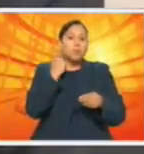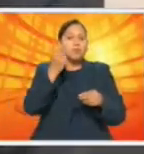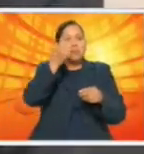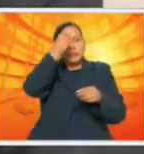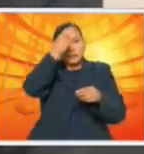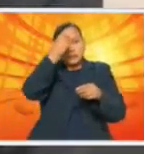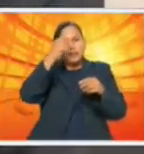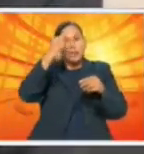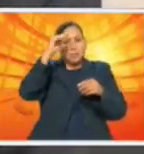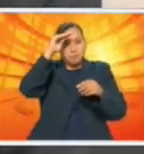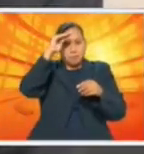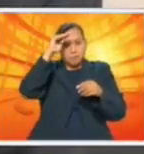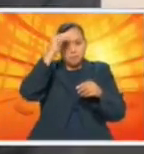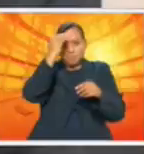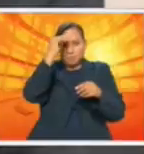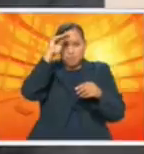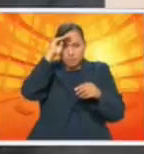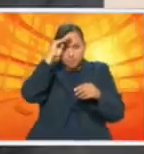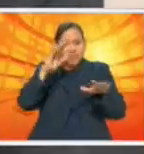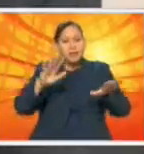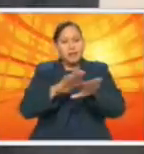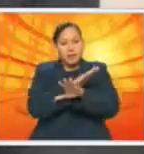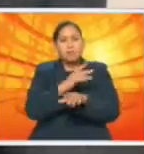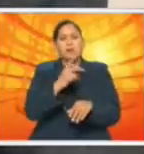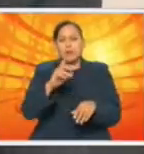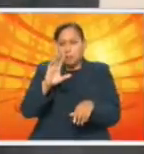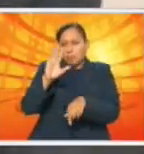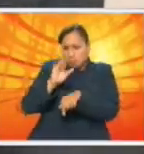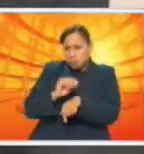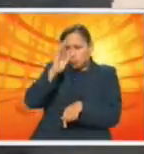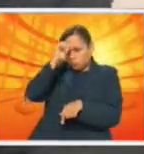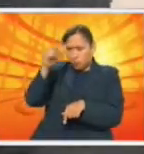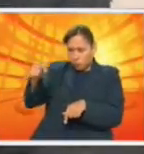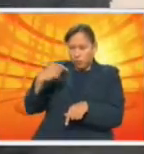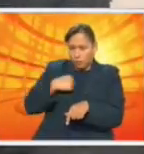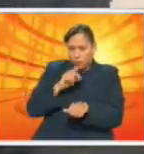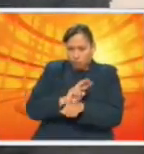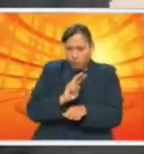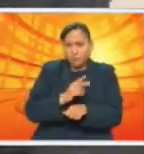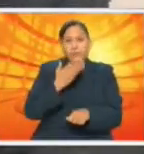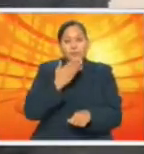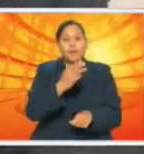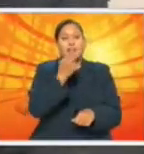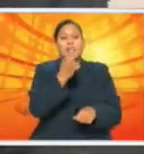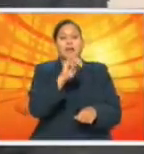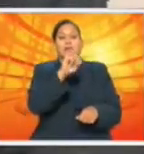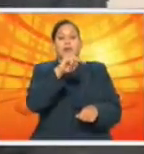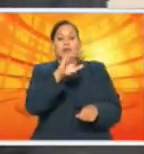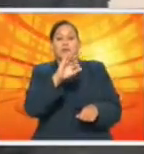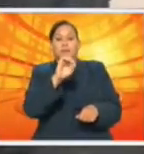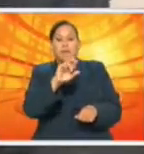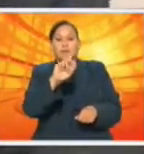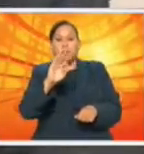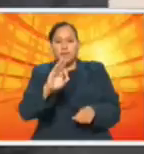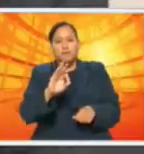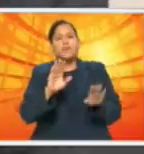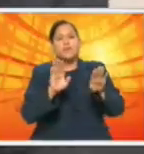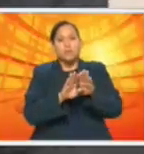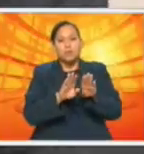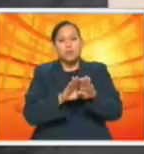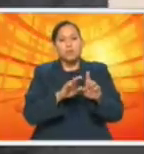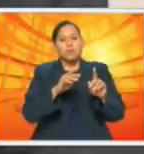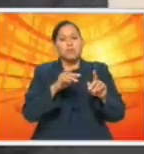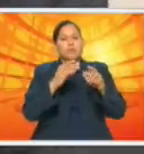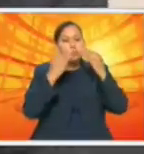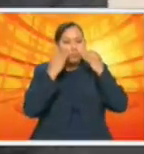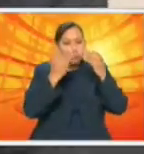también, sí. ¿no? Y dejarse vigilar, dejarse... Eso es todo lo que InfoDF está promoviendo a través de la presencia de un servidor